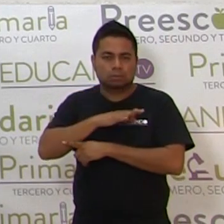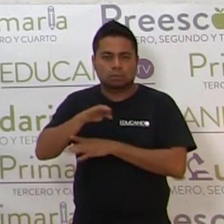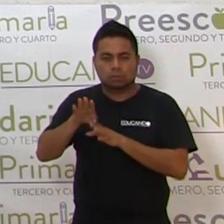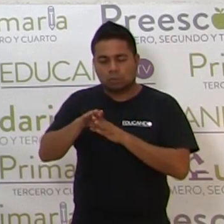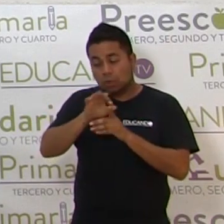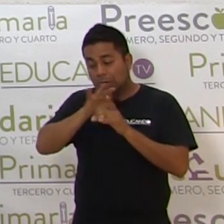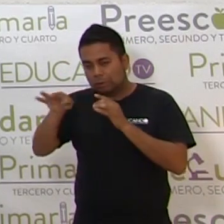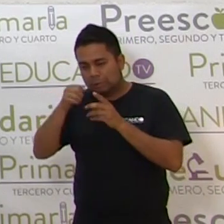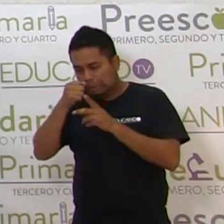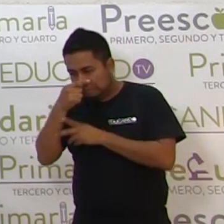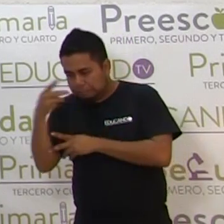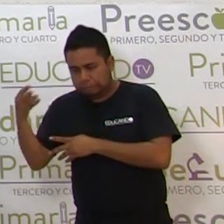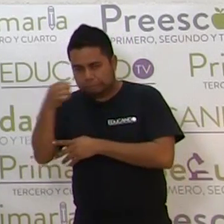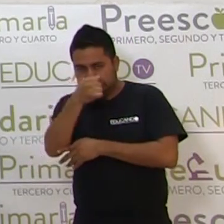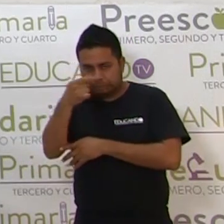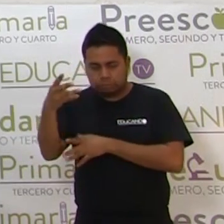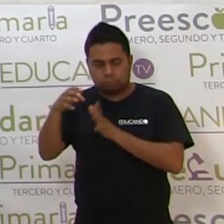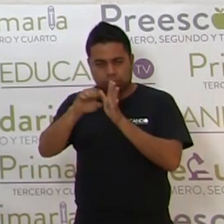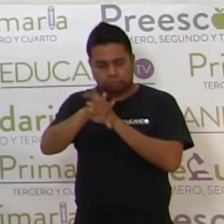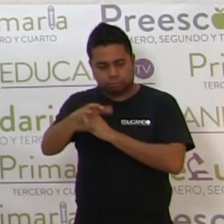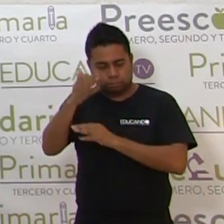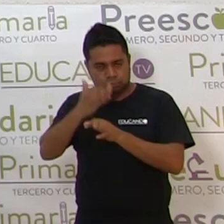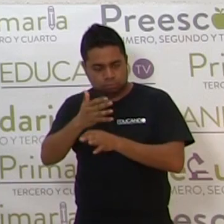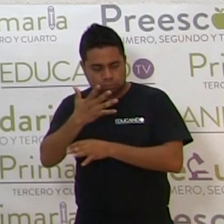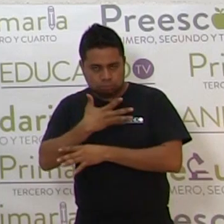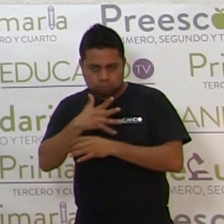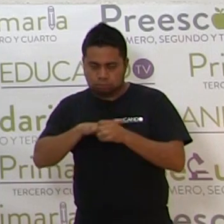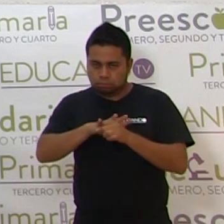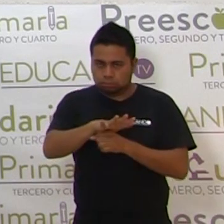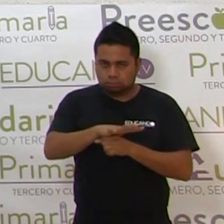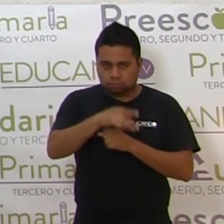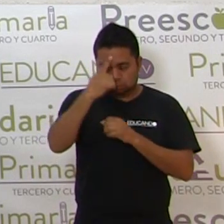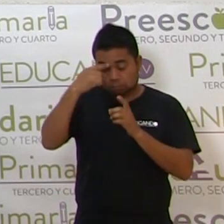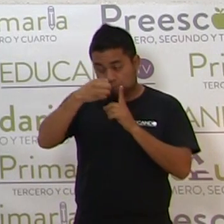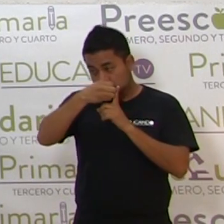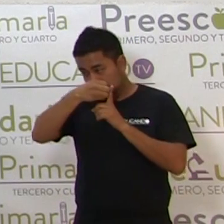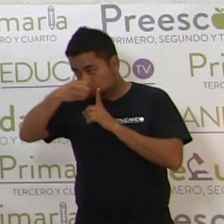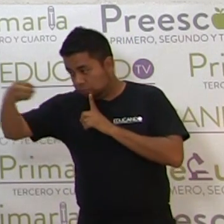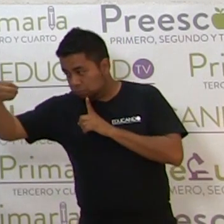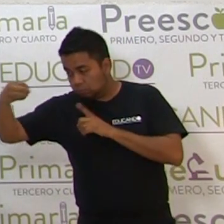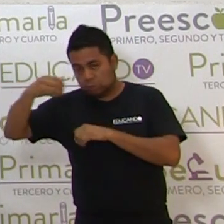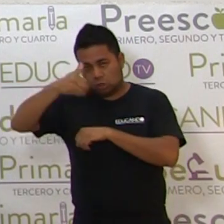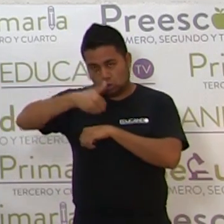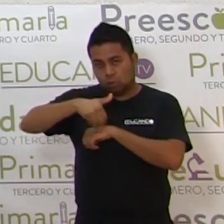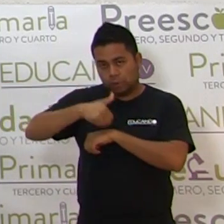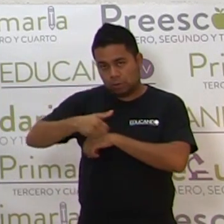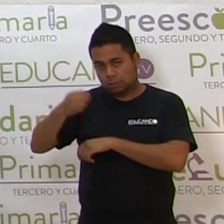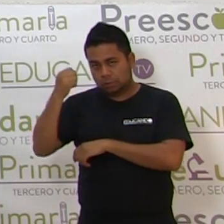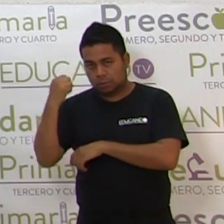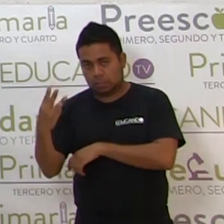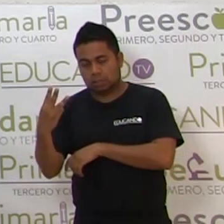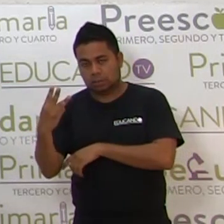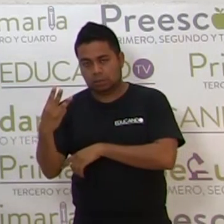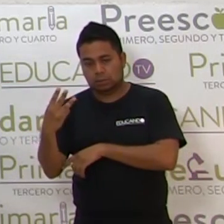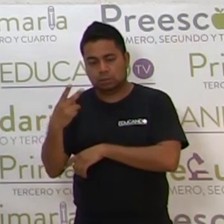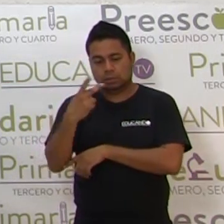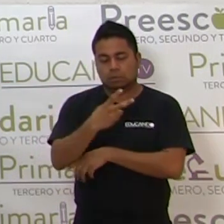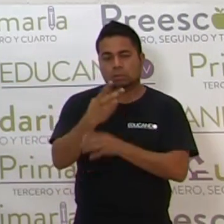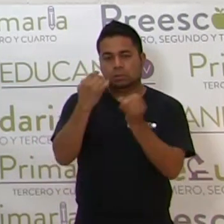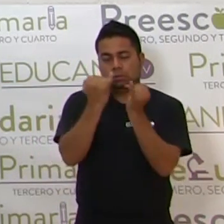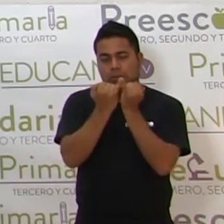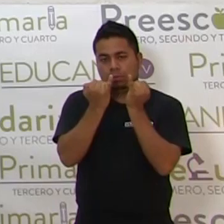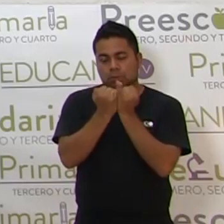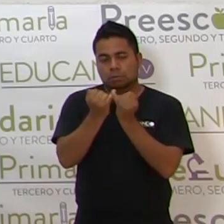conteo al final. En este caso tenemos nuestro verso número 3 es igual